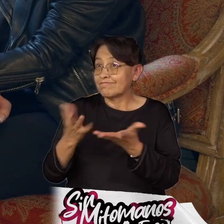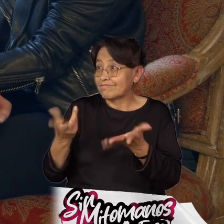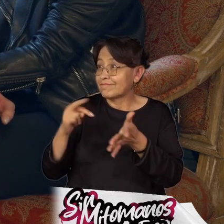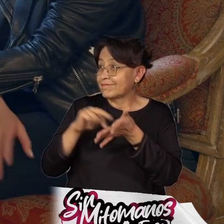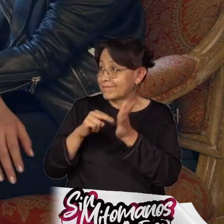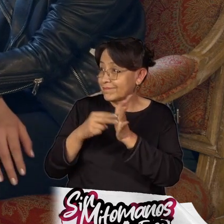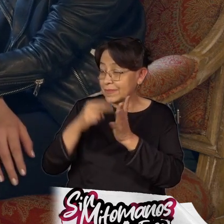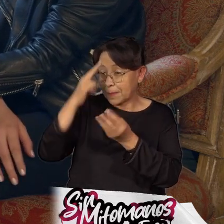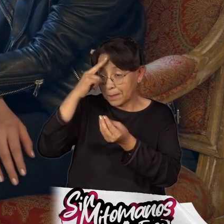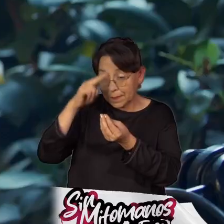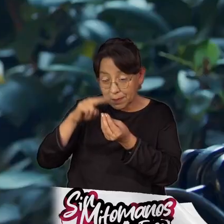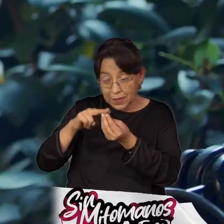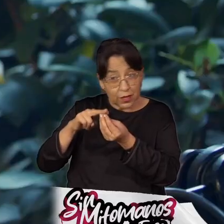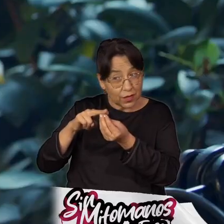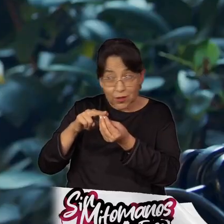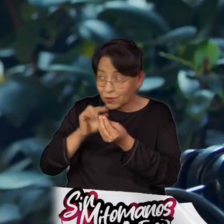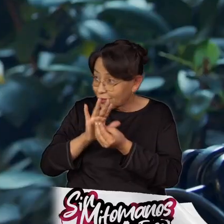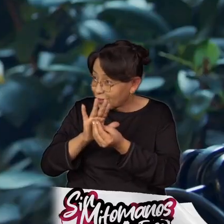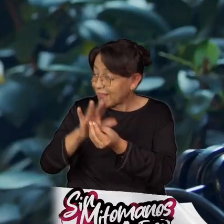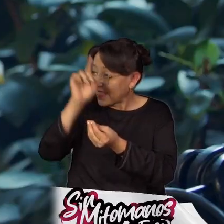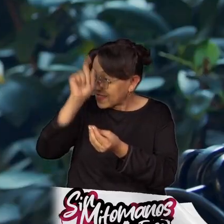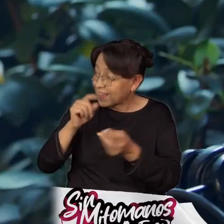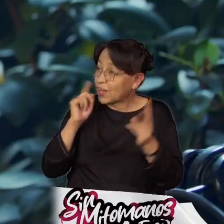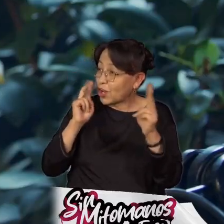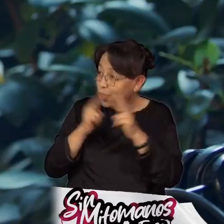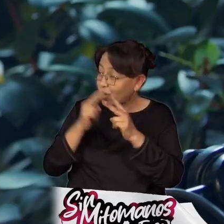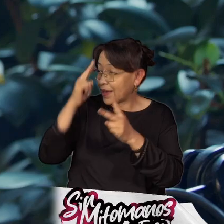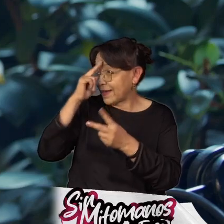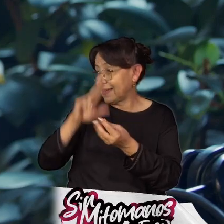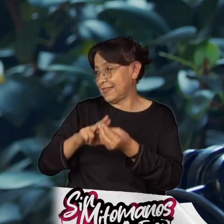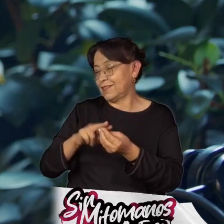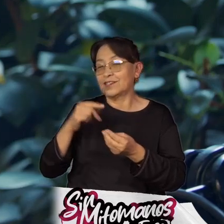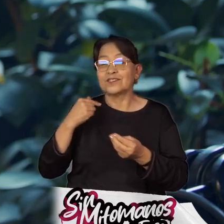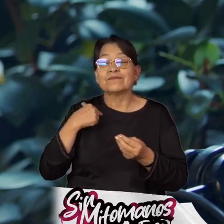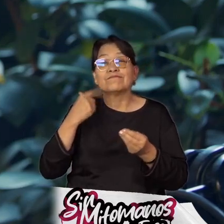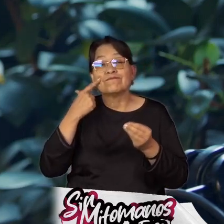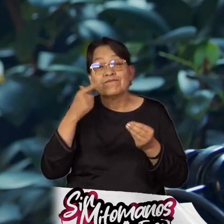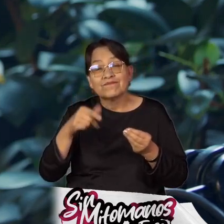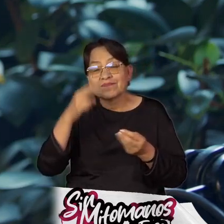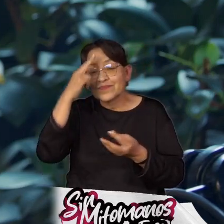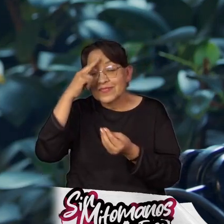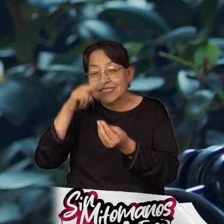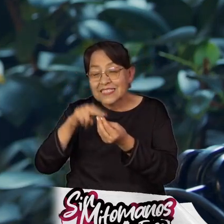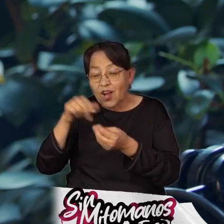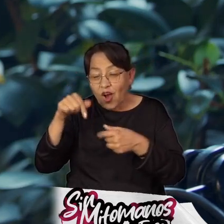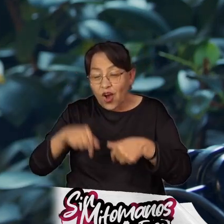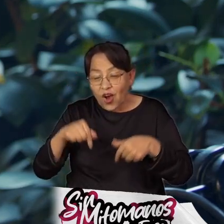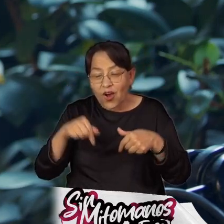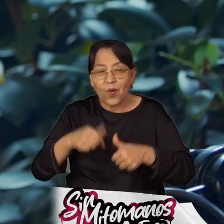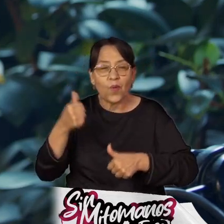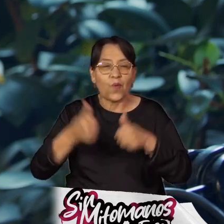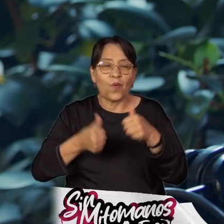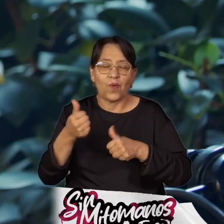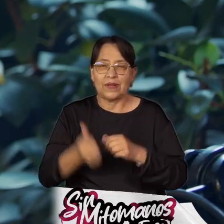para poder llegar a no tener un mito hay que conocer el mito. Les ofrezco en este momento el mito del día.